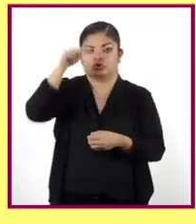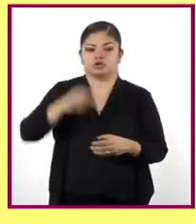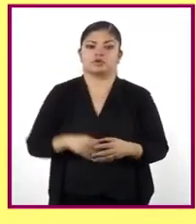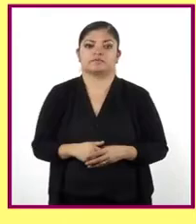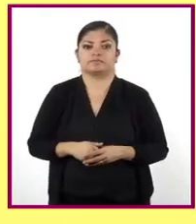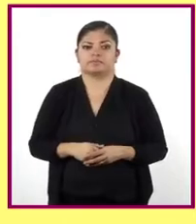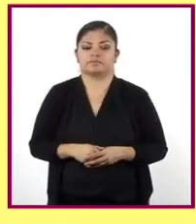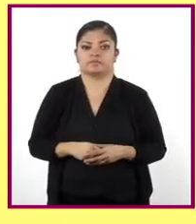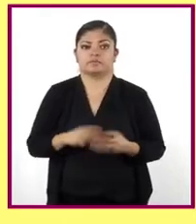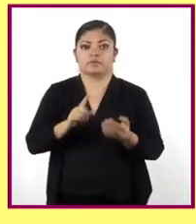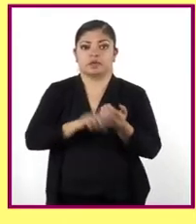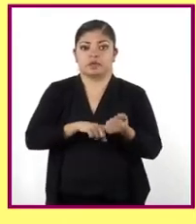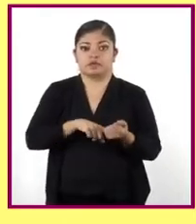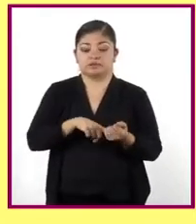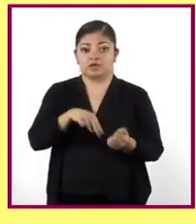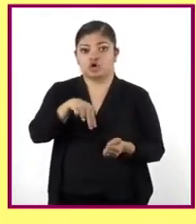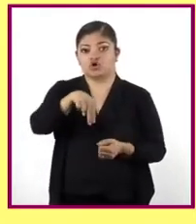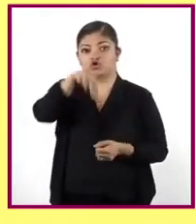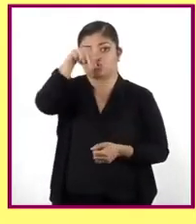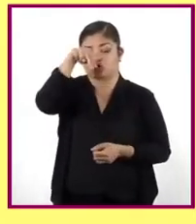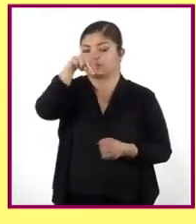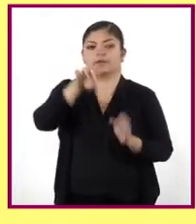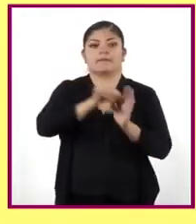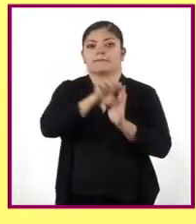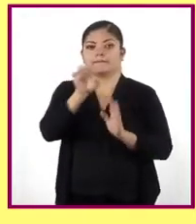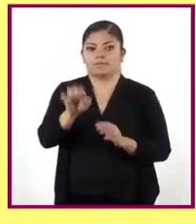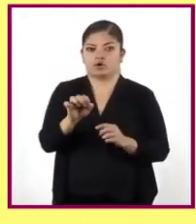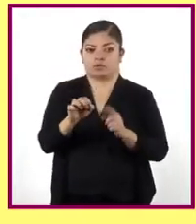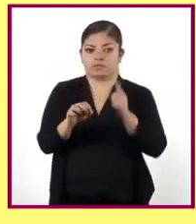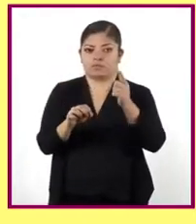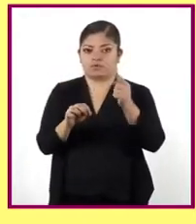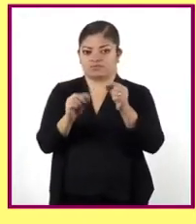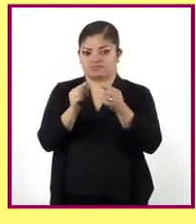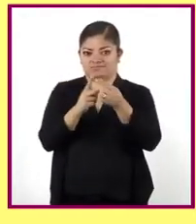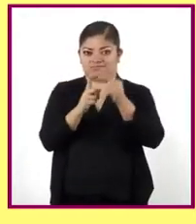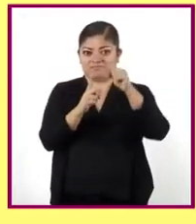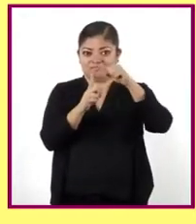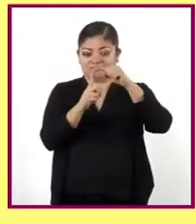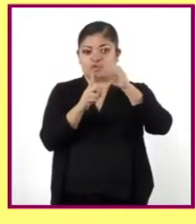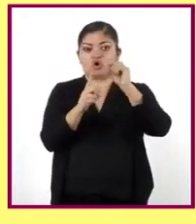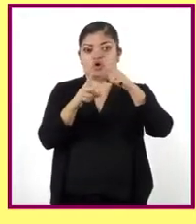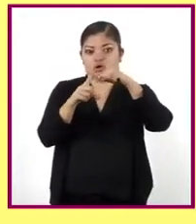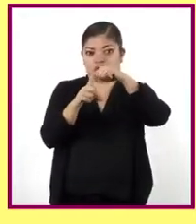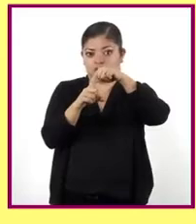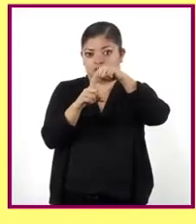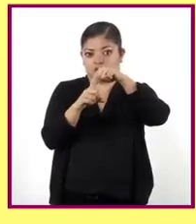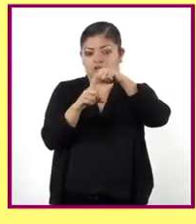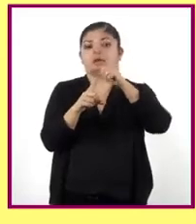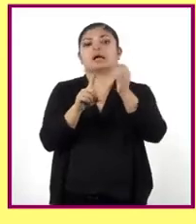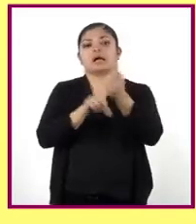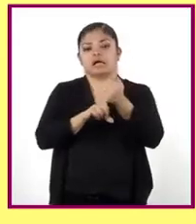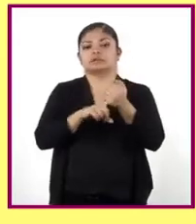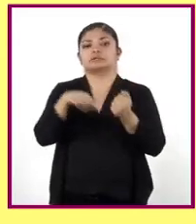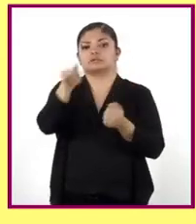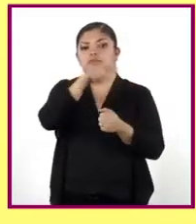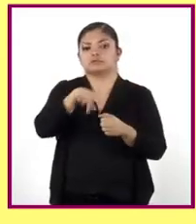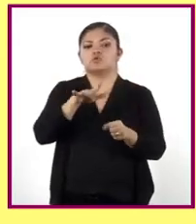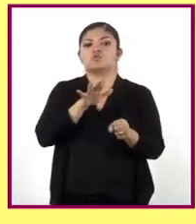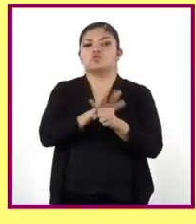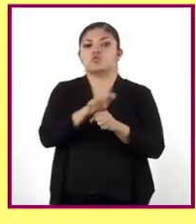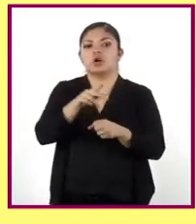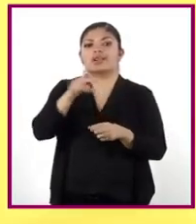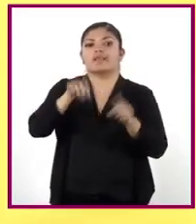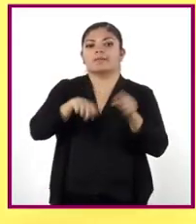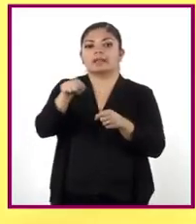El extremo que señale el norte, es decir, la punta o el ojal, dependerá de la dirección en la que hayan imantado la